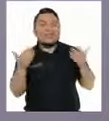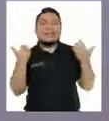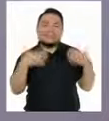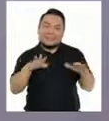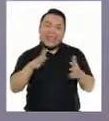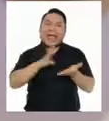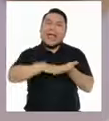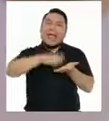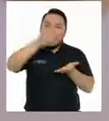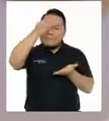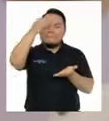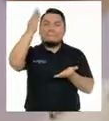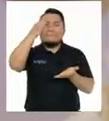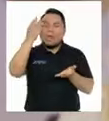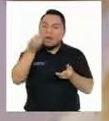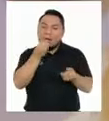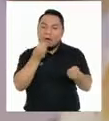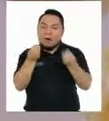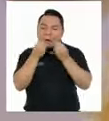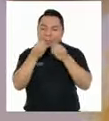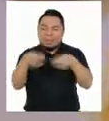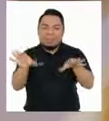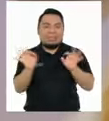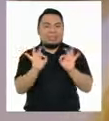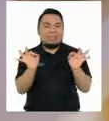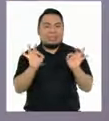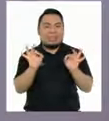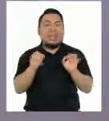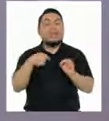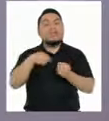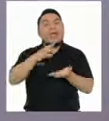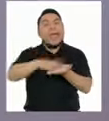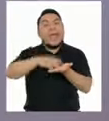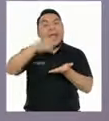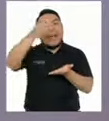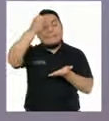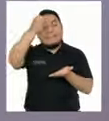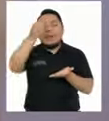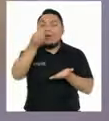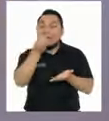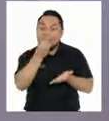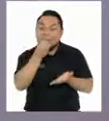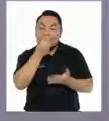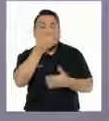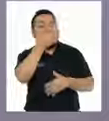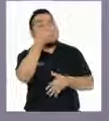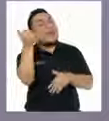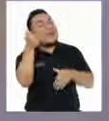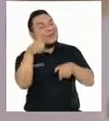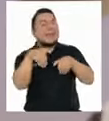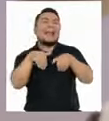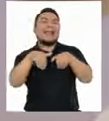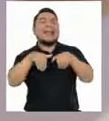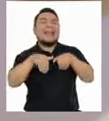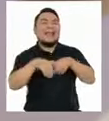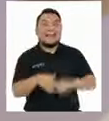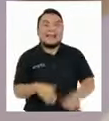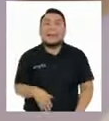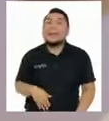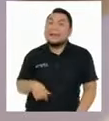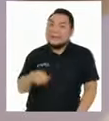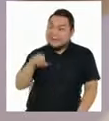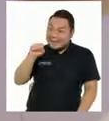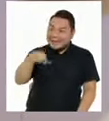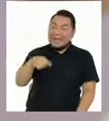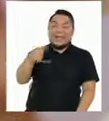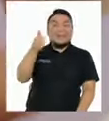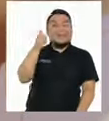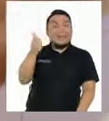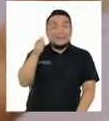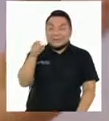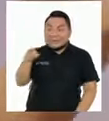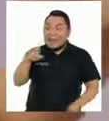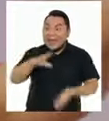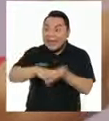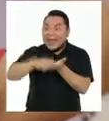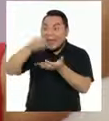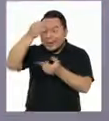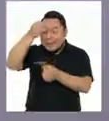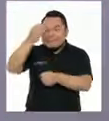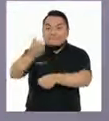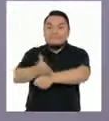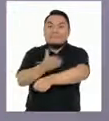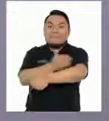una sola. He aprendido a comer mejor. ¡Wow! ¡Qué gran aprendizaje, Chancay!